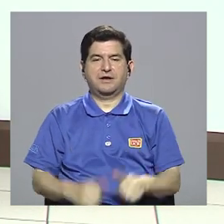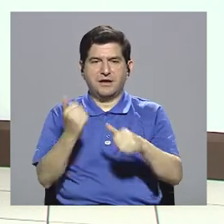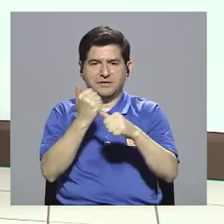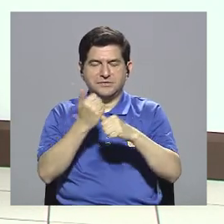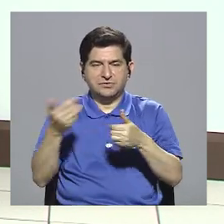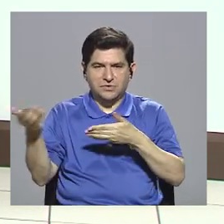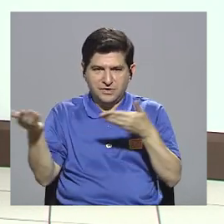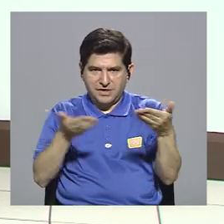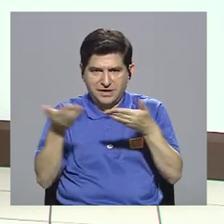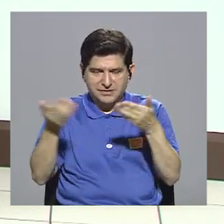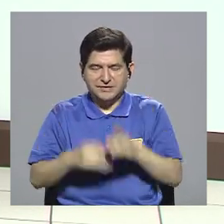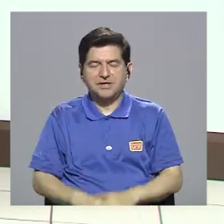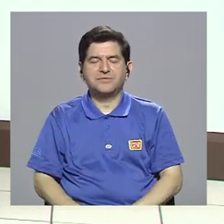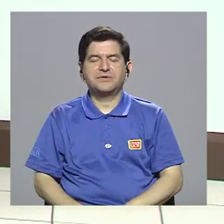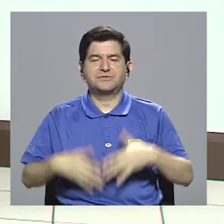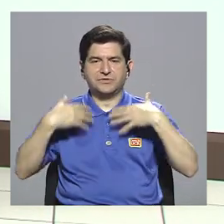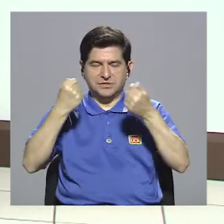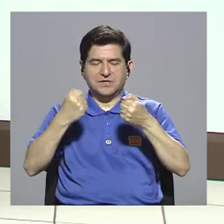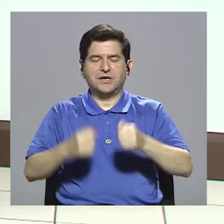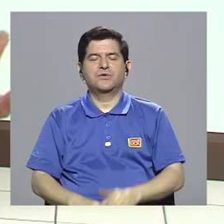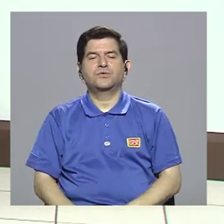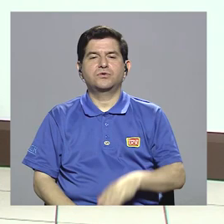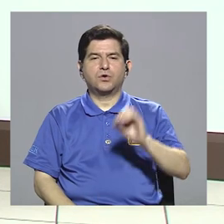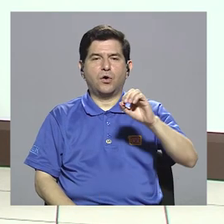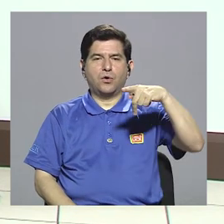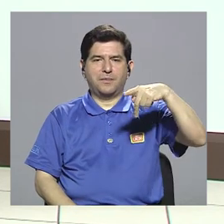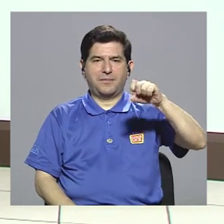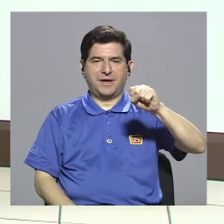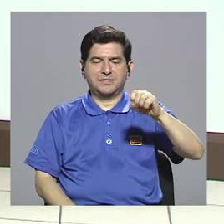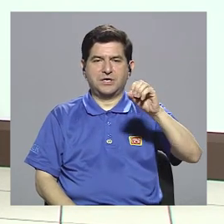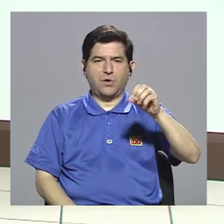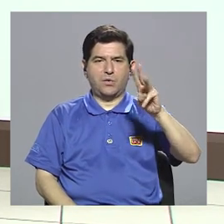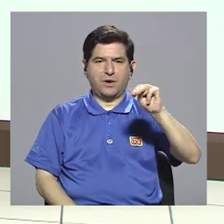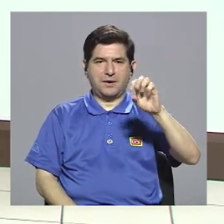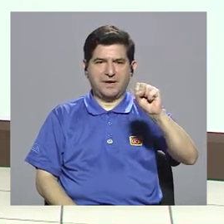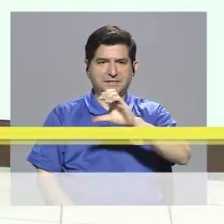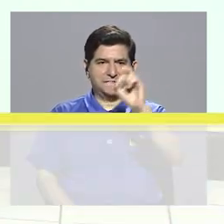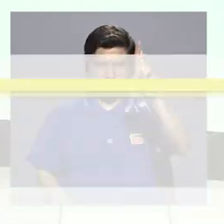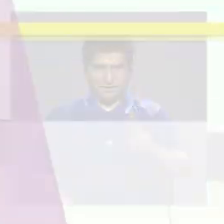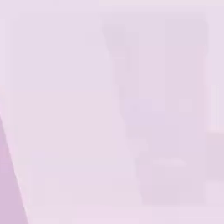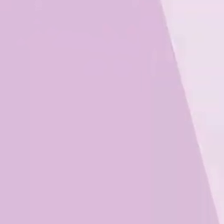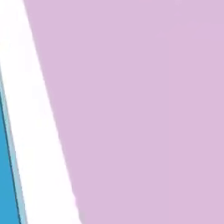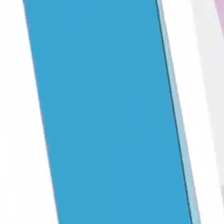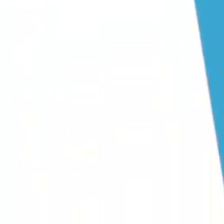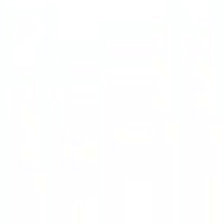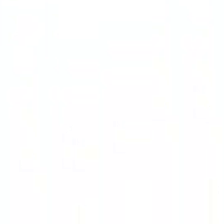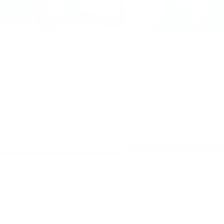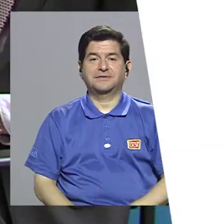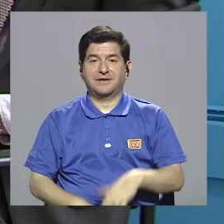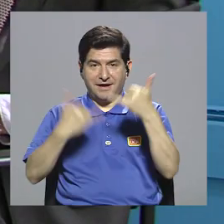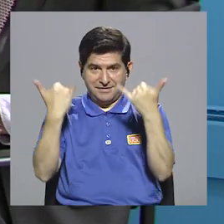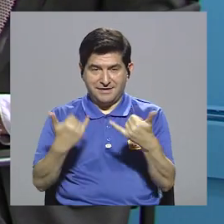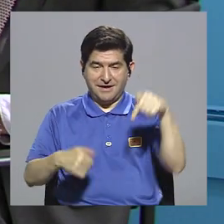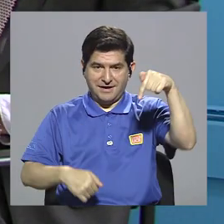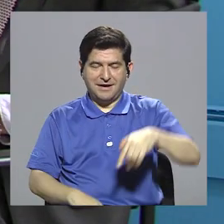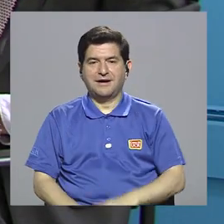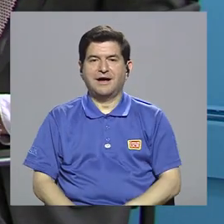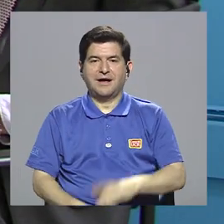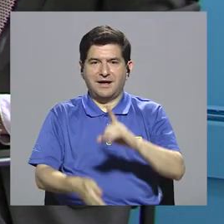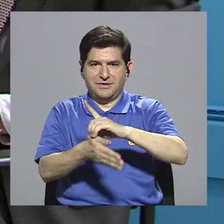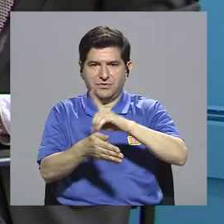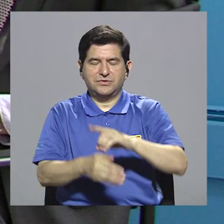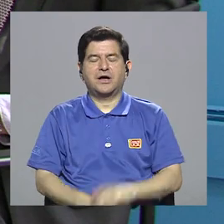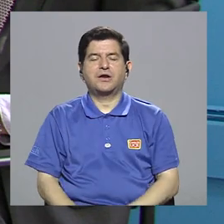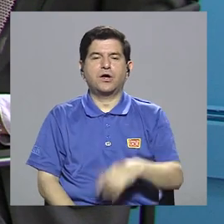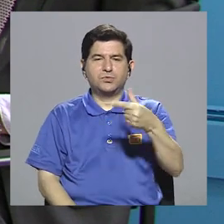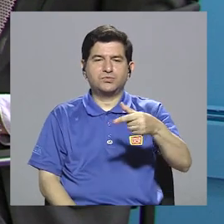asesor en sistemas de servicios de salud de la ups o ms costa rica pillados bueno intentamos acá en